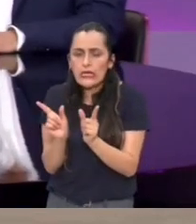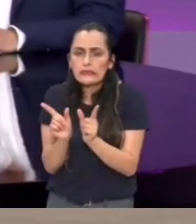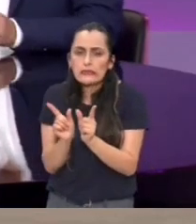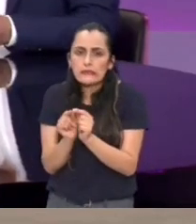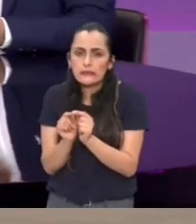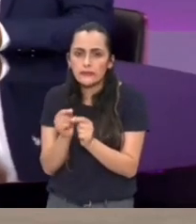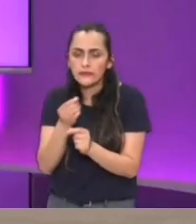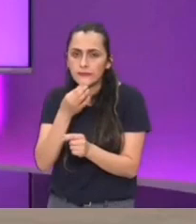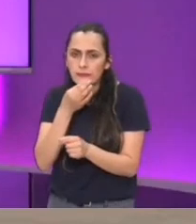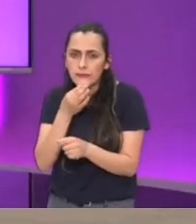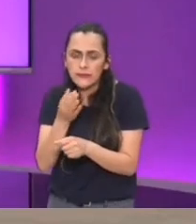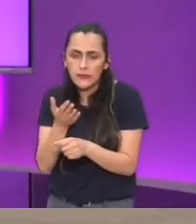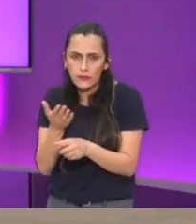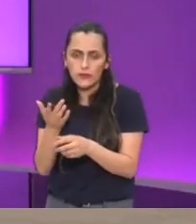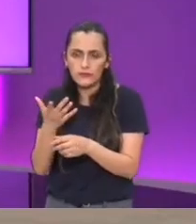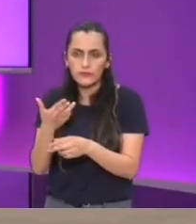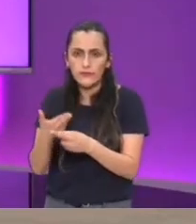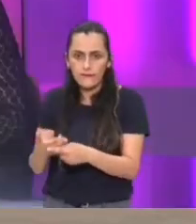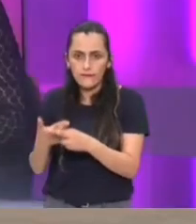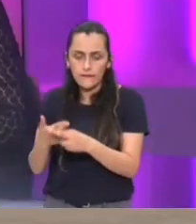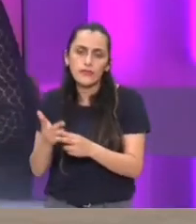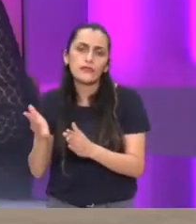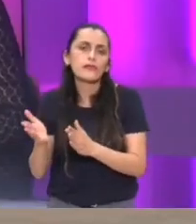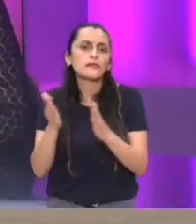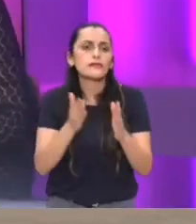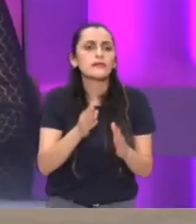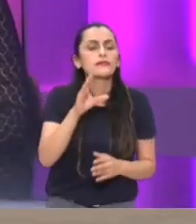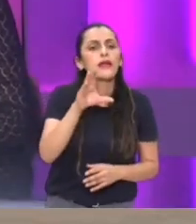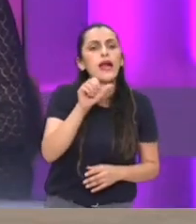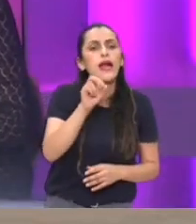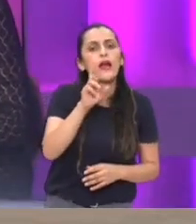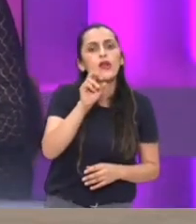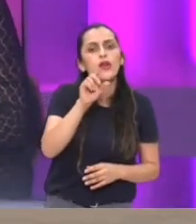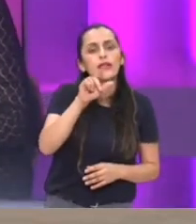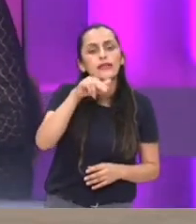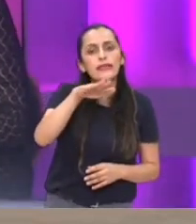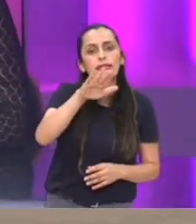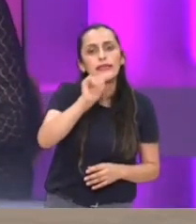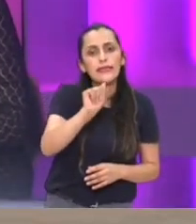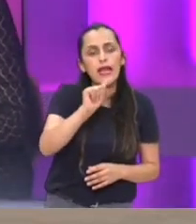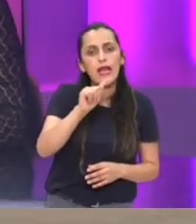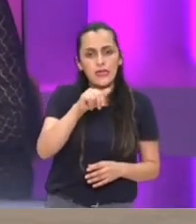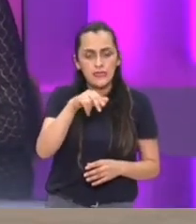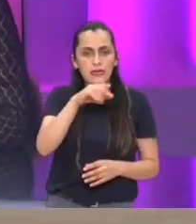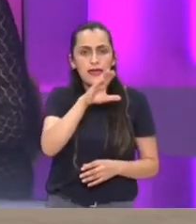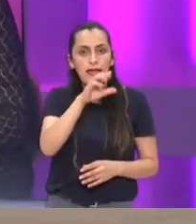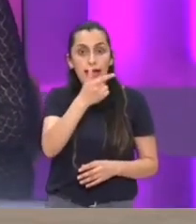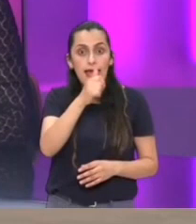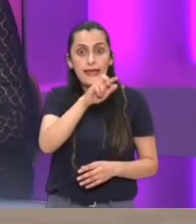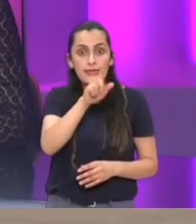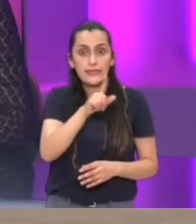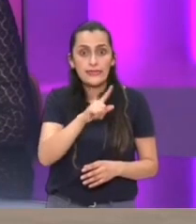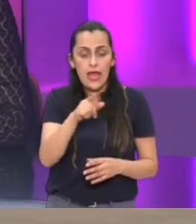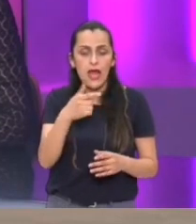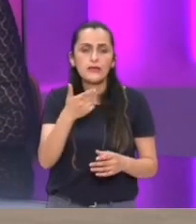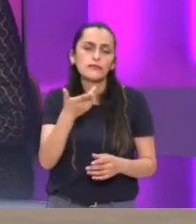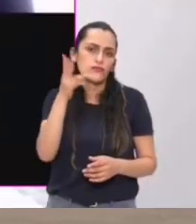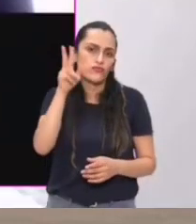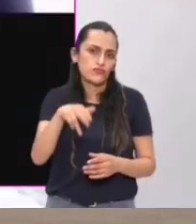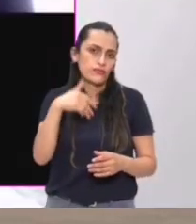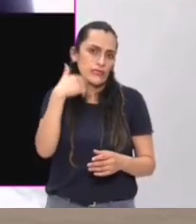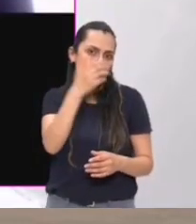debemos. Confirmamos audio con Carolina Garza, candidata a la gubernatura, perdón, de Nuevo León por Encuentro Solidario. ¿Sí nos escucha,